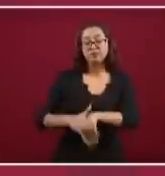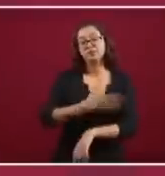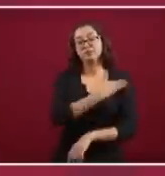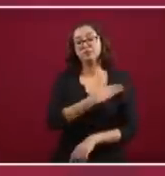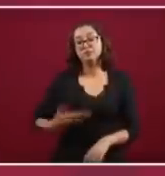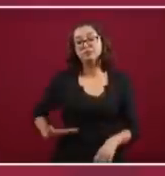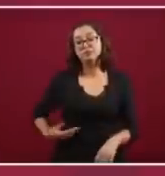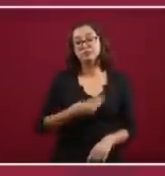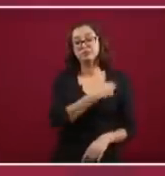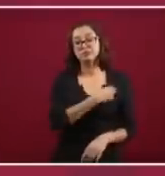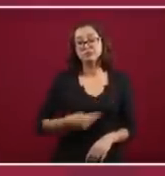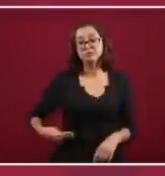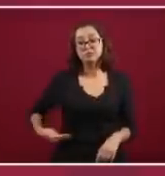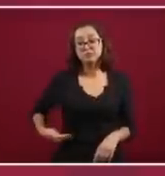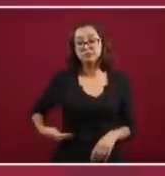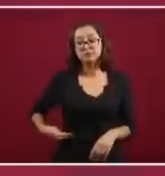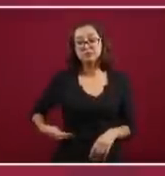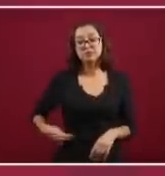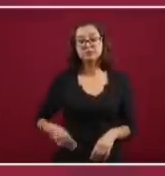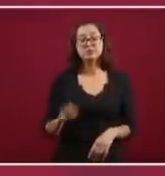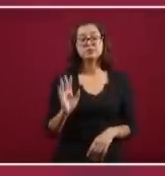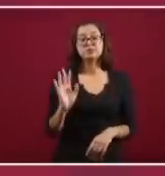municipales, porque a lo mejor